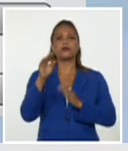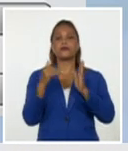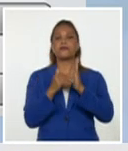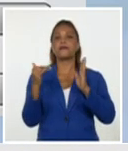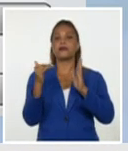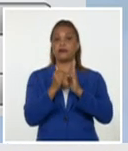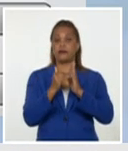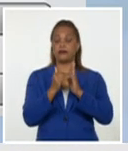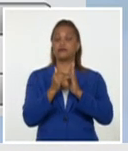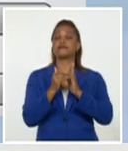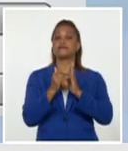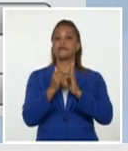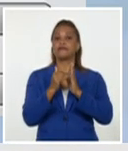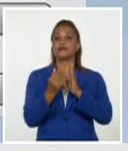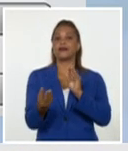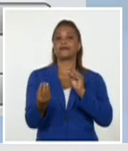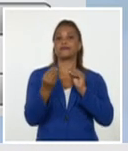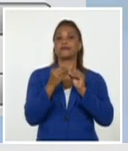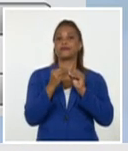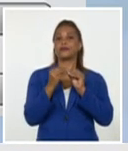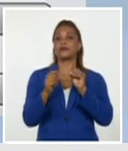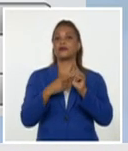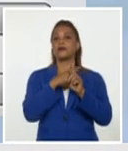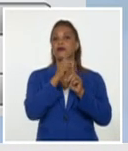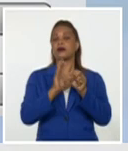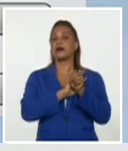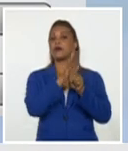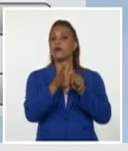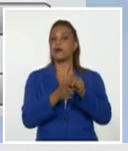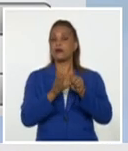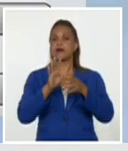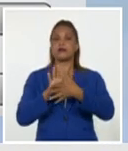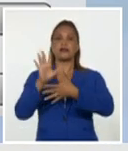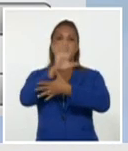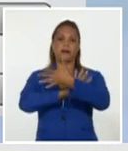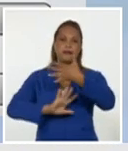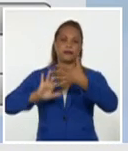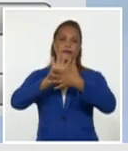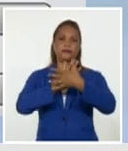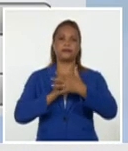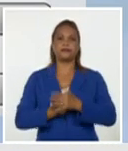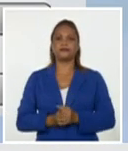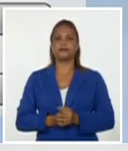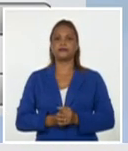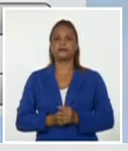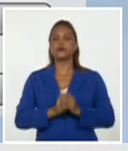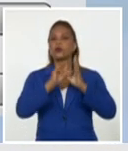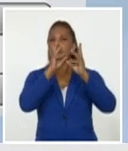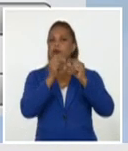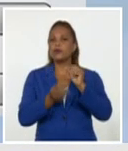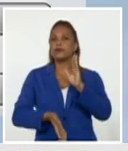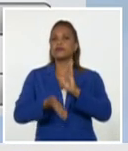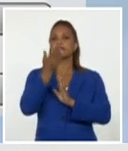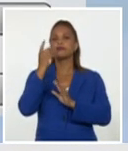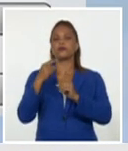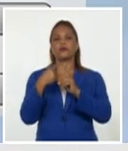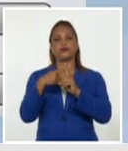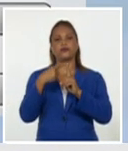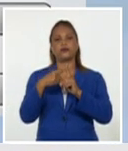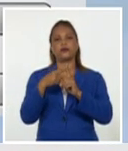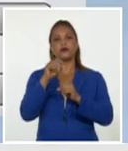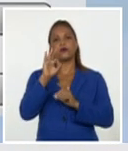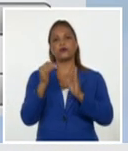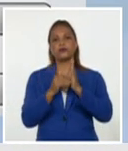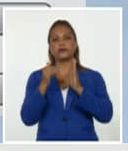han tenido la enfermedad en la región de las Américas. Un número elevado de activos,